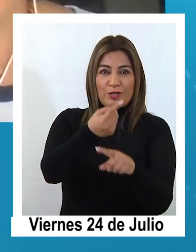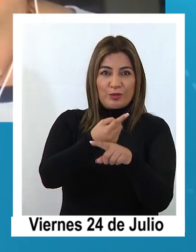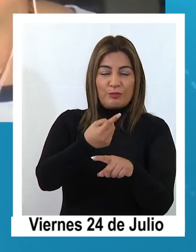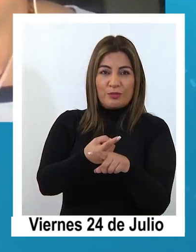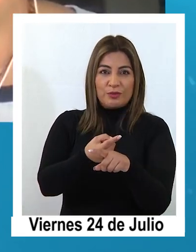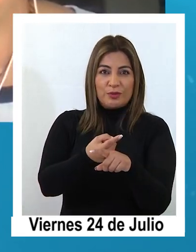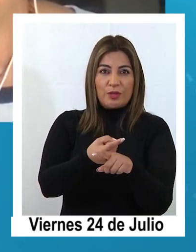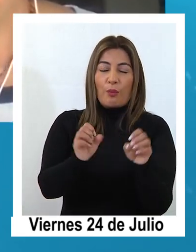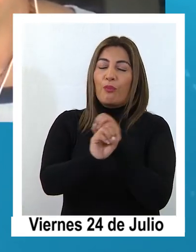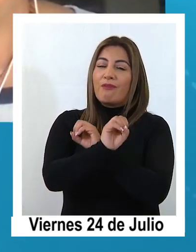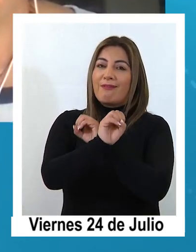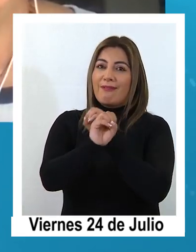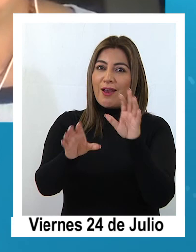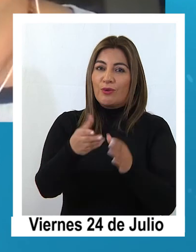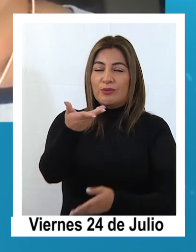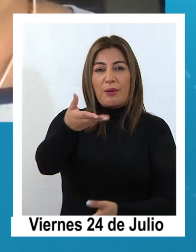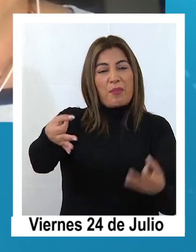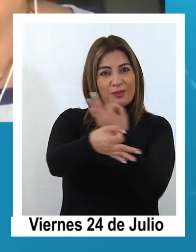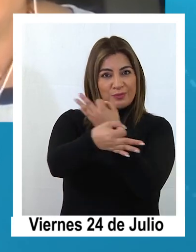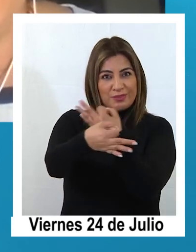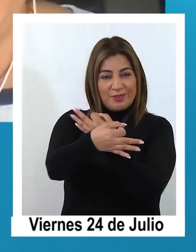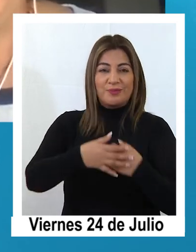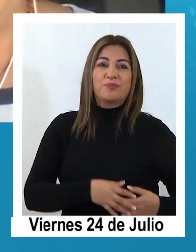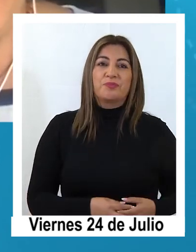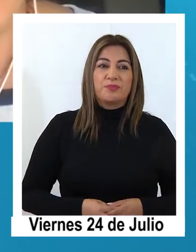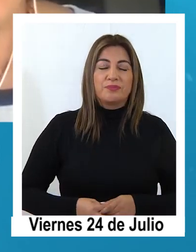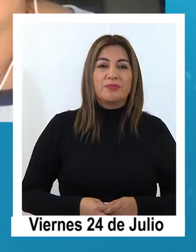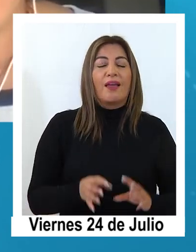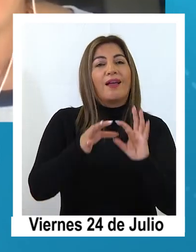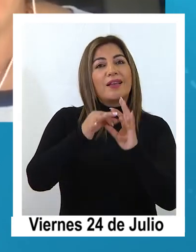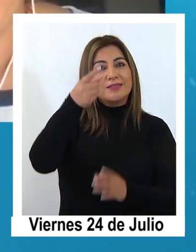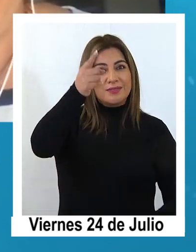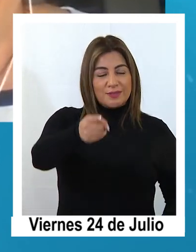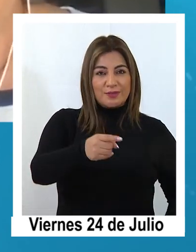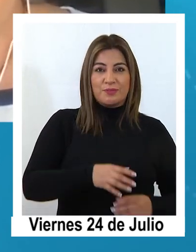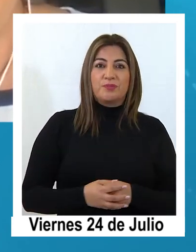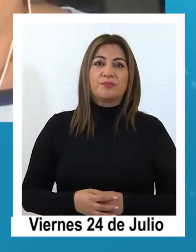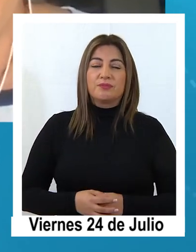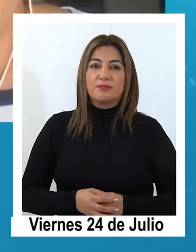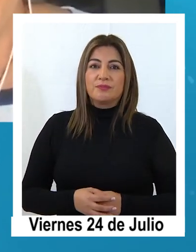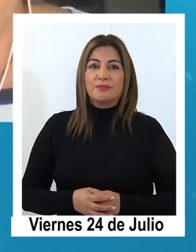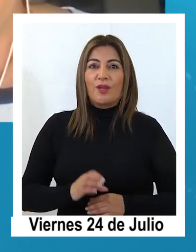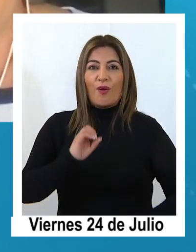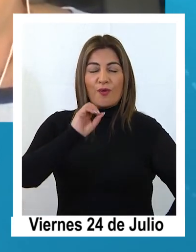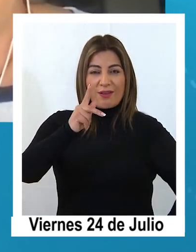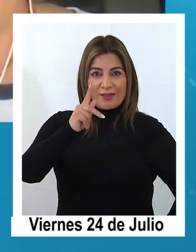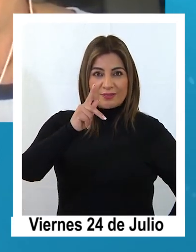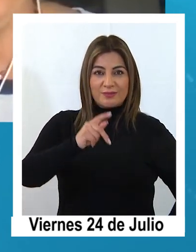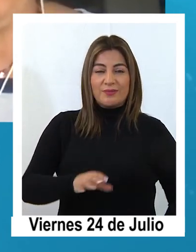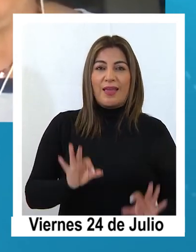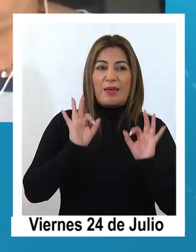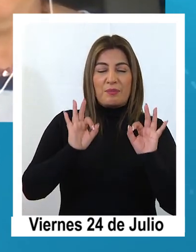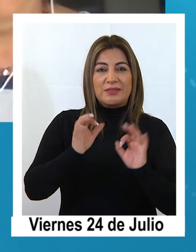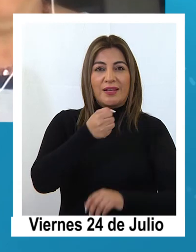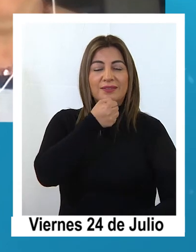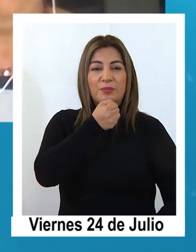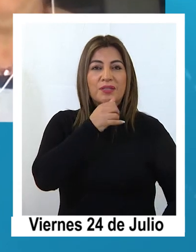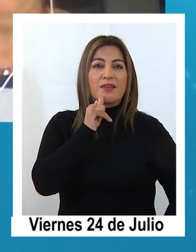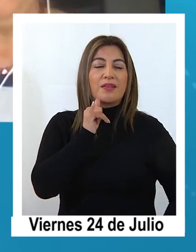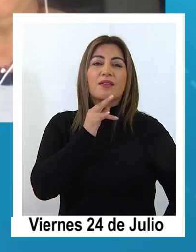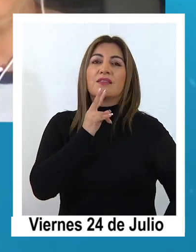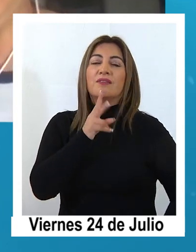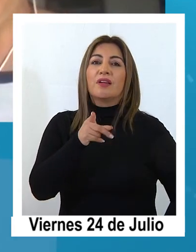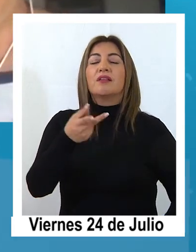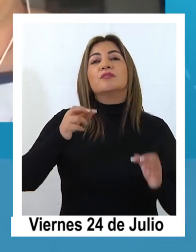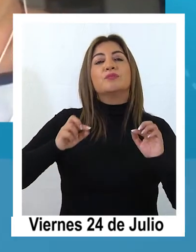conversación. Ha sido muy esclarecedor, digamos, todo lo que nos has comentado. Gracias a ti. Ok. Especial de prensa, Niquique